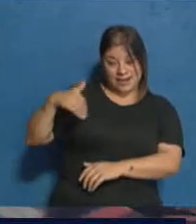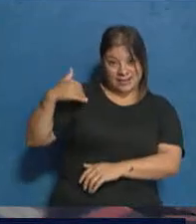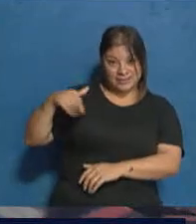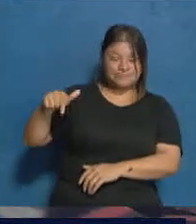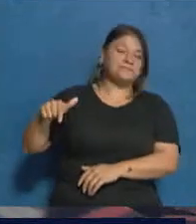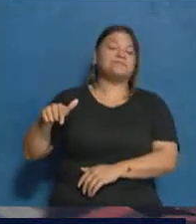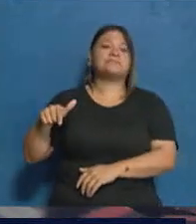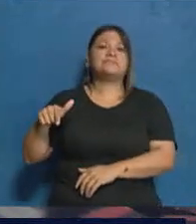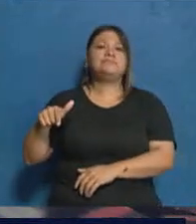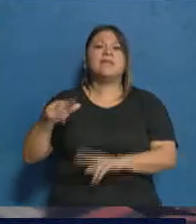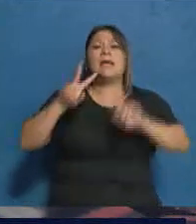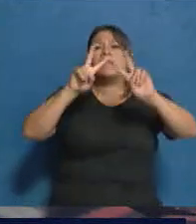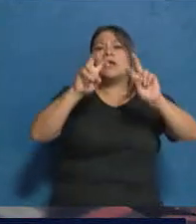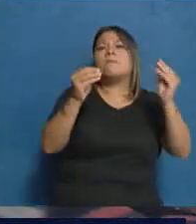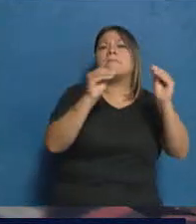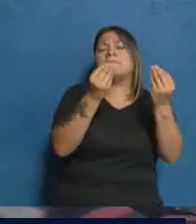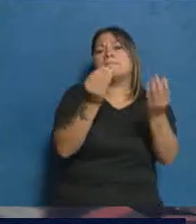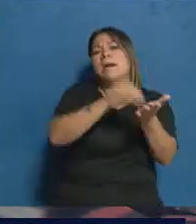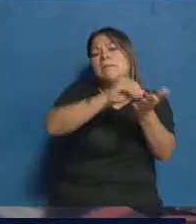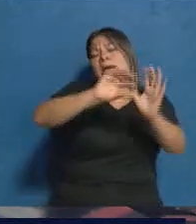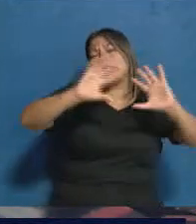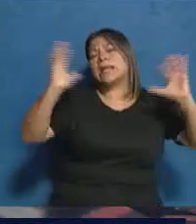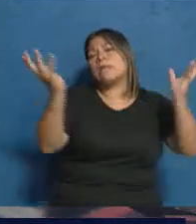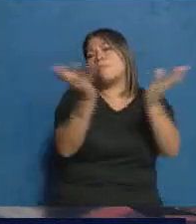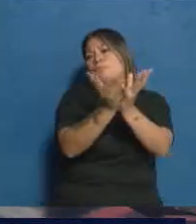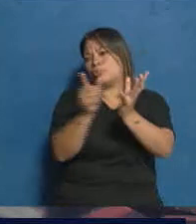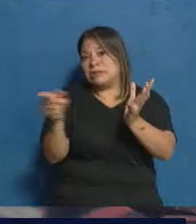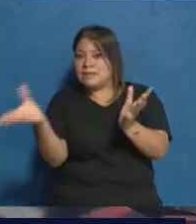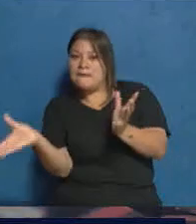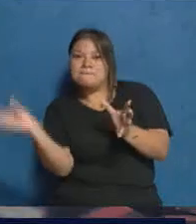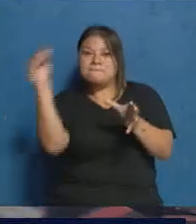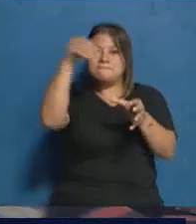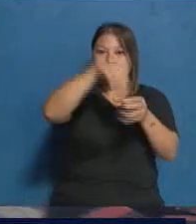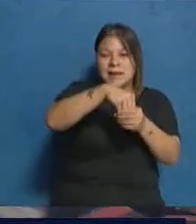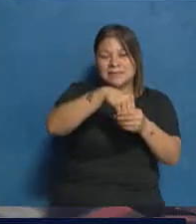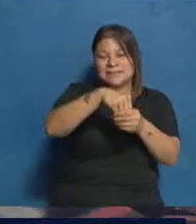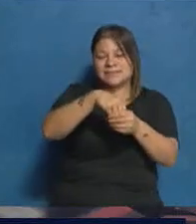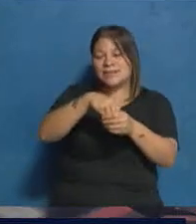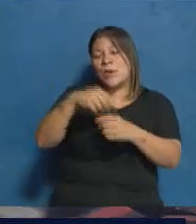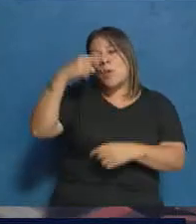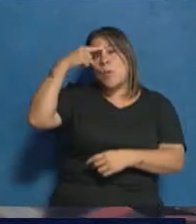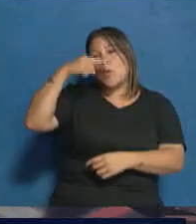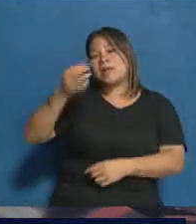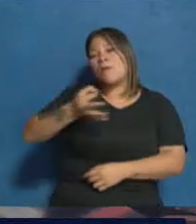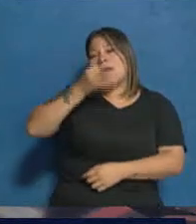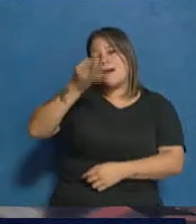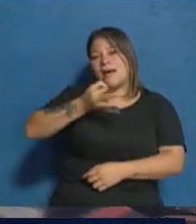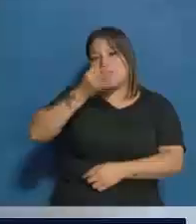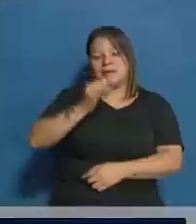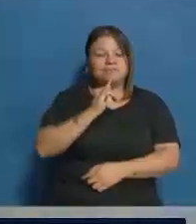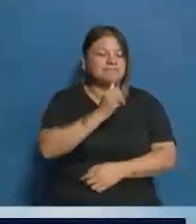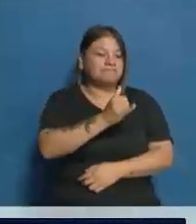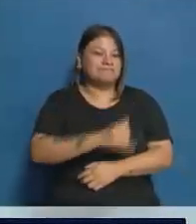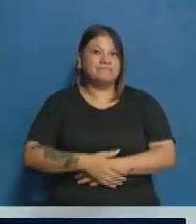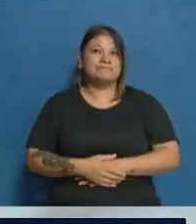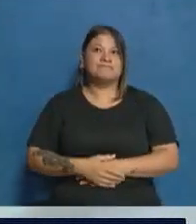a tantas investigaciones que se hacen en todo el mundo y esto hay que destacarlo y cerramos con el investigador. Bueno. Se